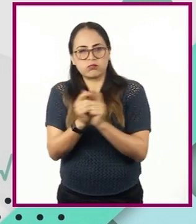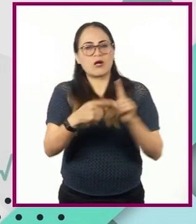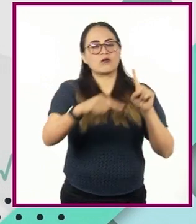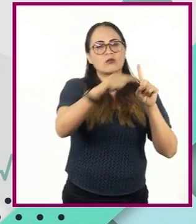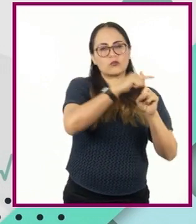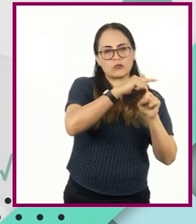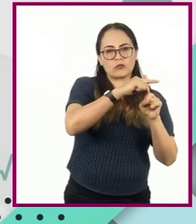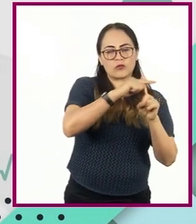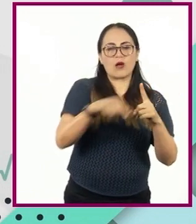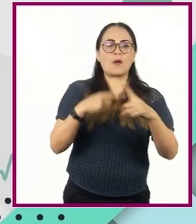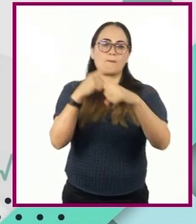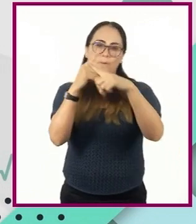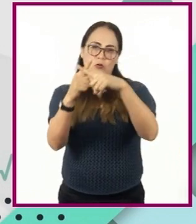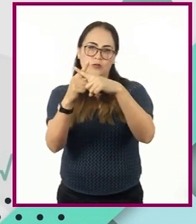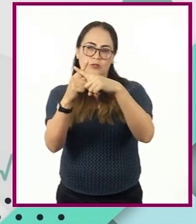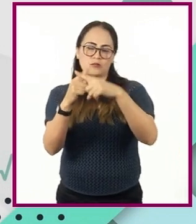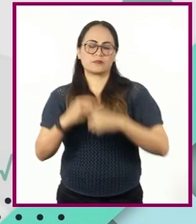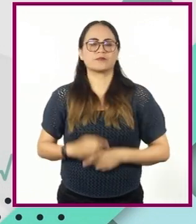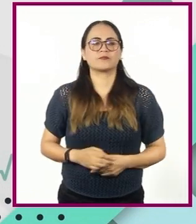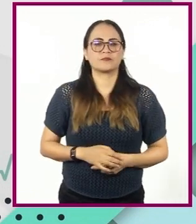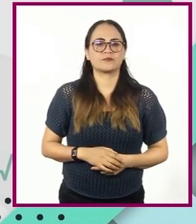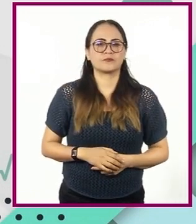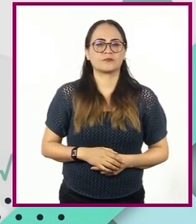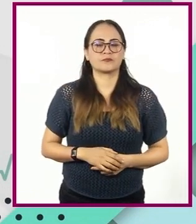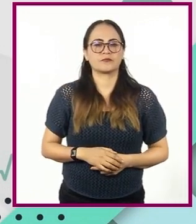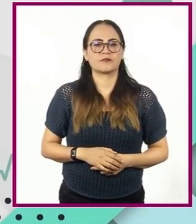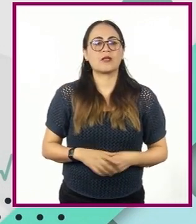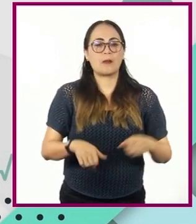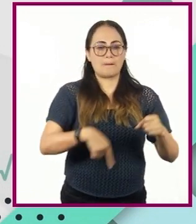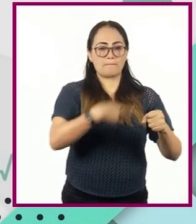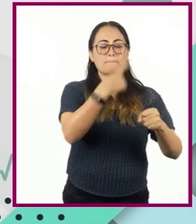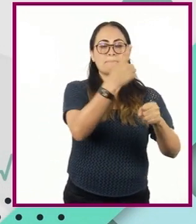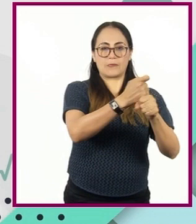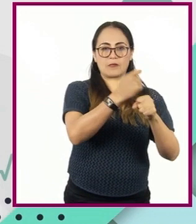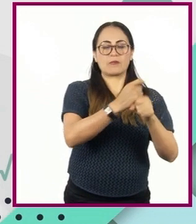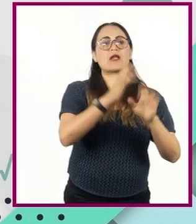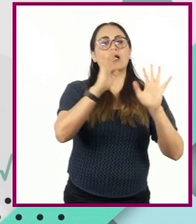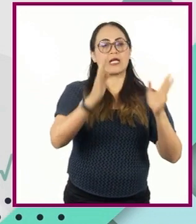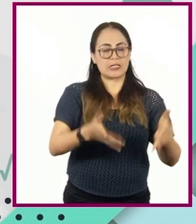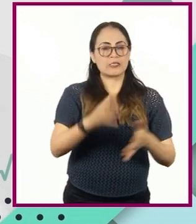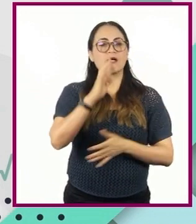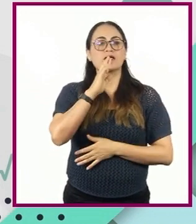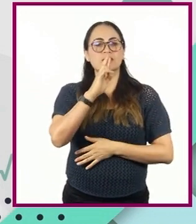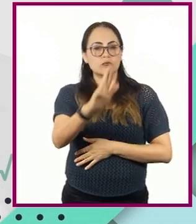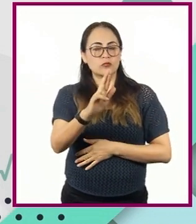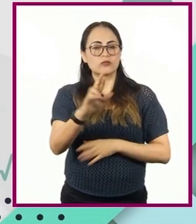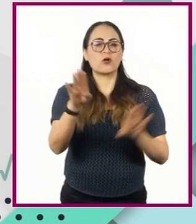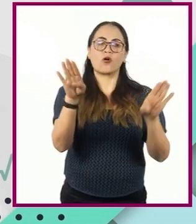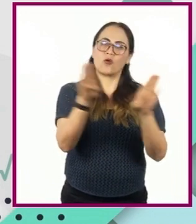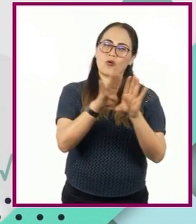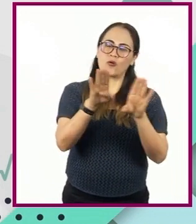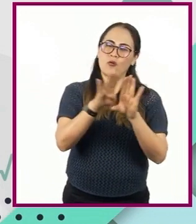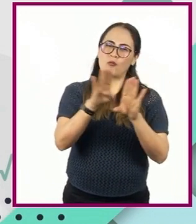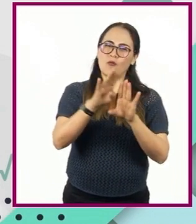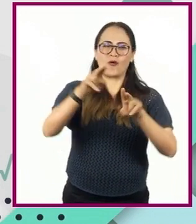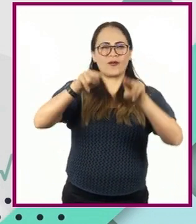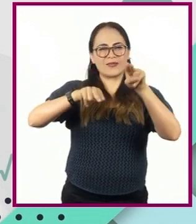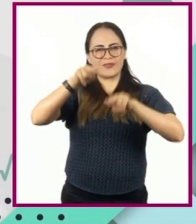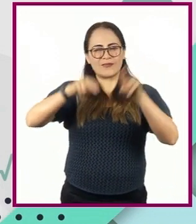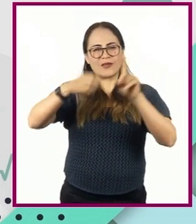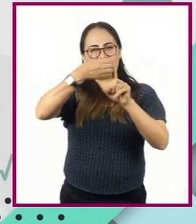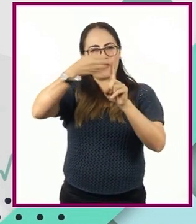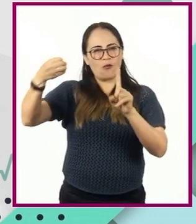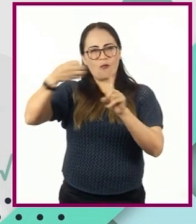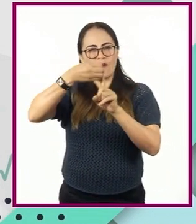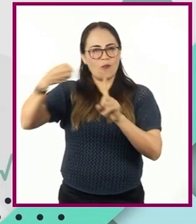adición y una multiplicación. La primera de ellas fue resuelta, siguiendo el orden de la jerarquía de las